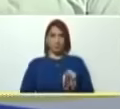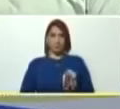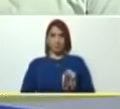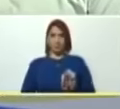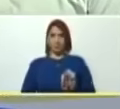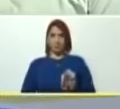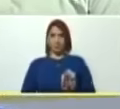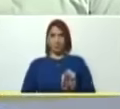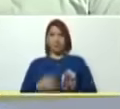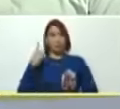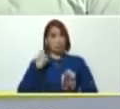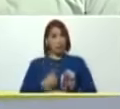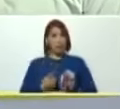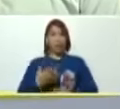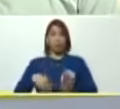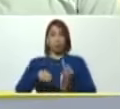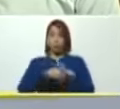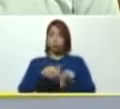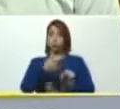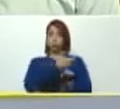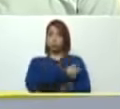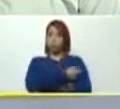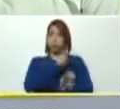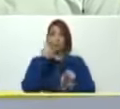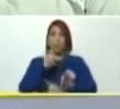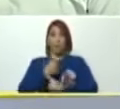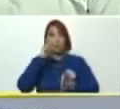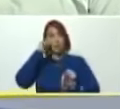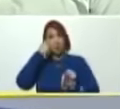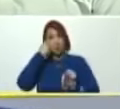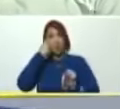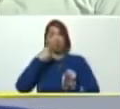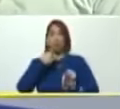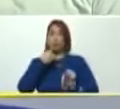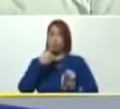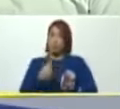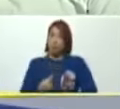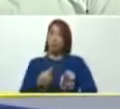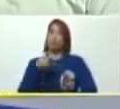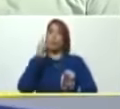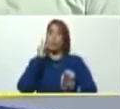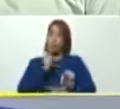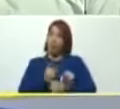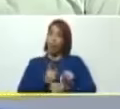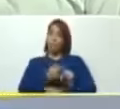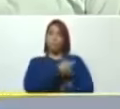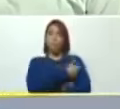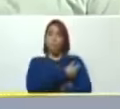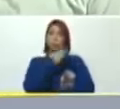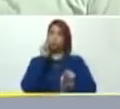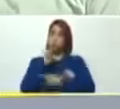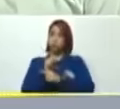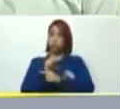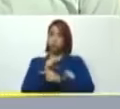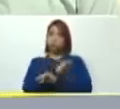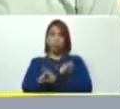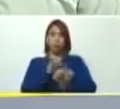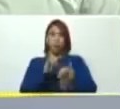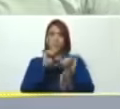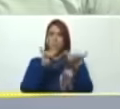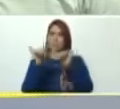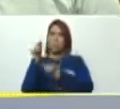Tienes que ponerte el refuerzo, Héctor, recuerda que te estaba diciendo, ponte el refuerzo, y ya ese día tenías COVID.